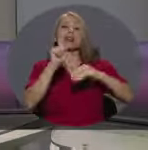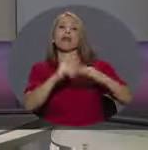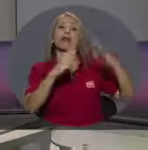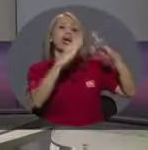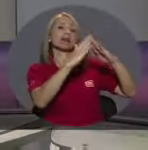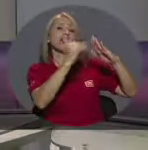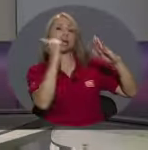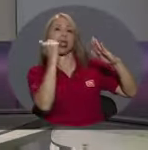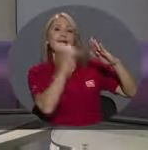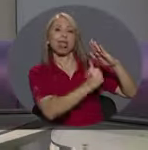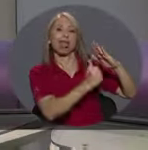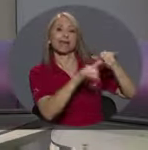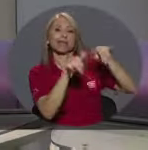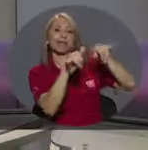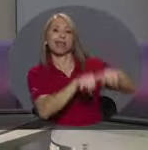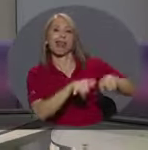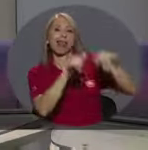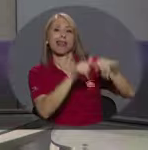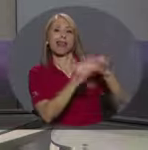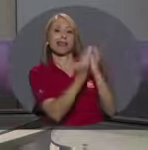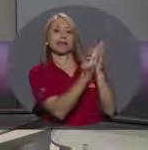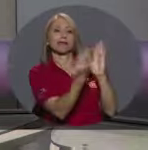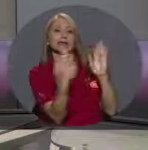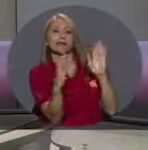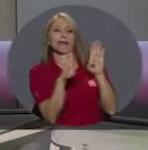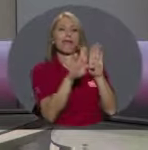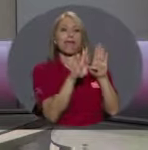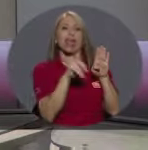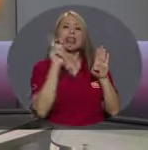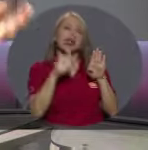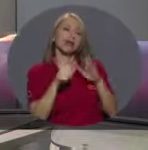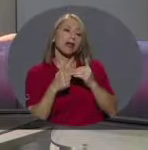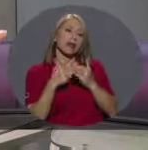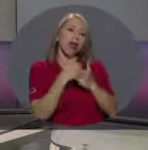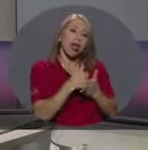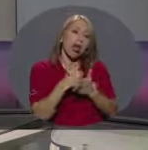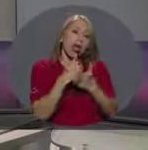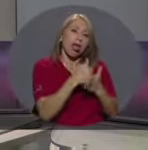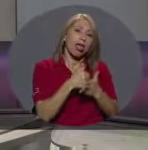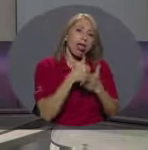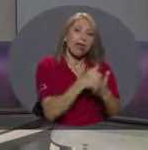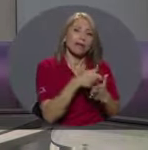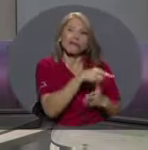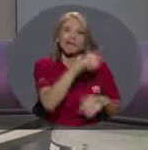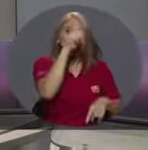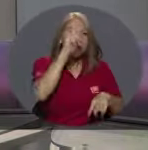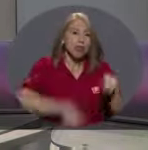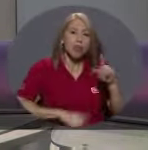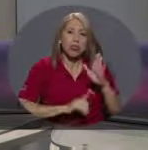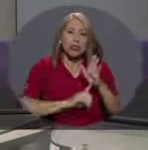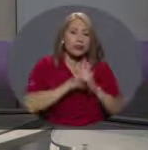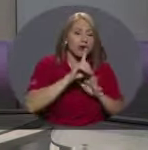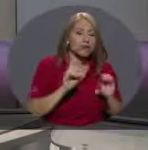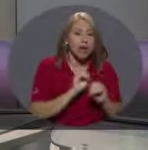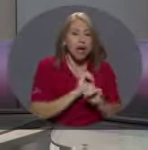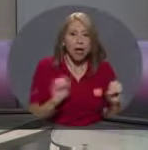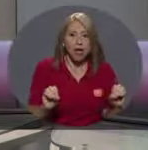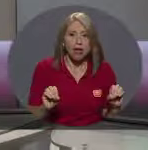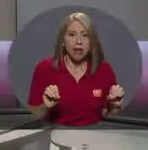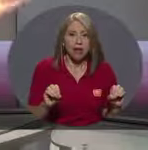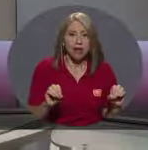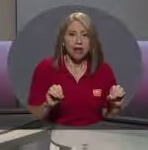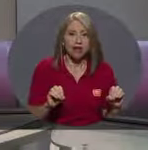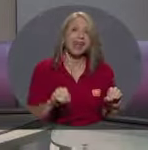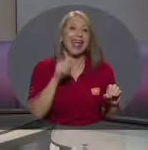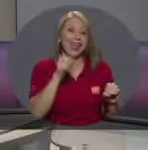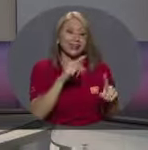estar en sus casas, encerradas en 4 paredes, que tenían que asistirlos en todo y que no tenían la capacidad para desarrollarse de